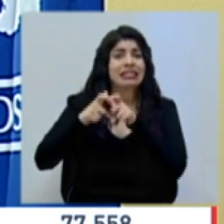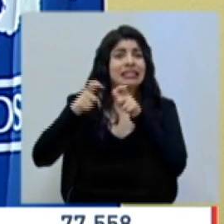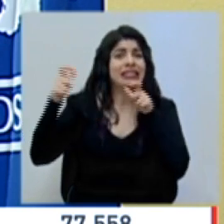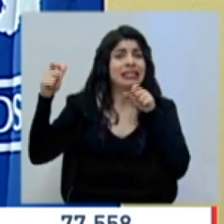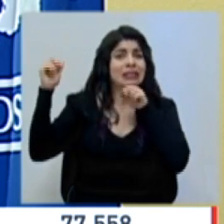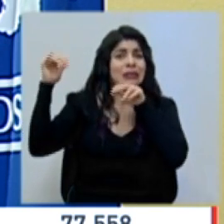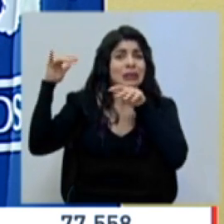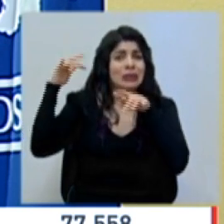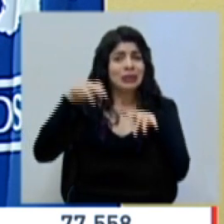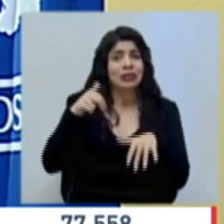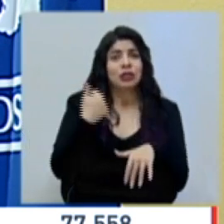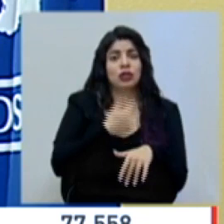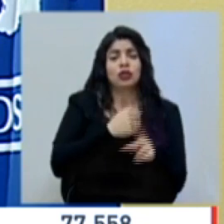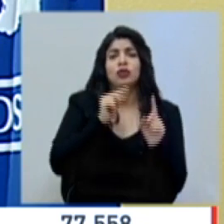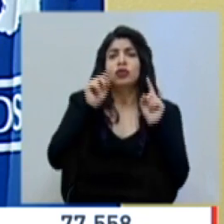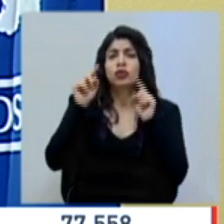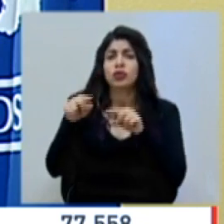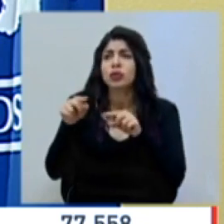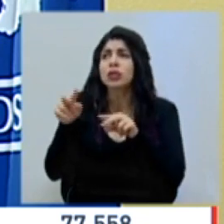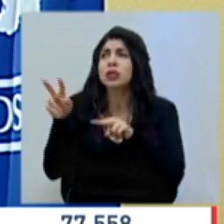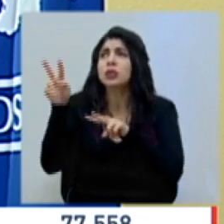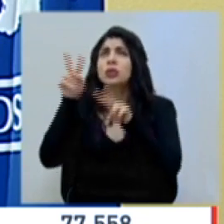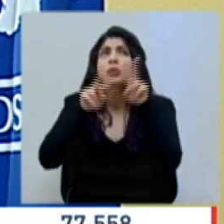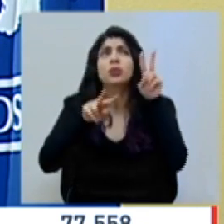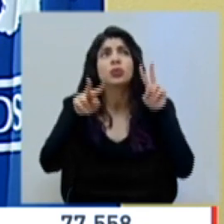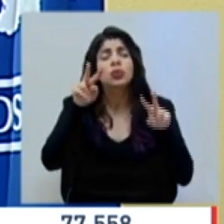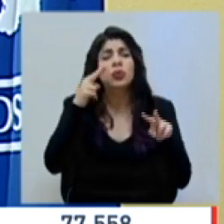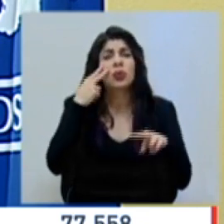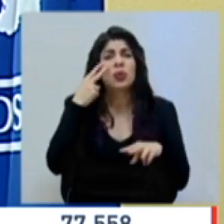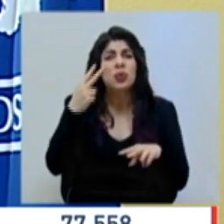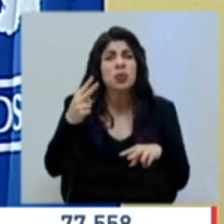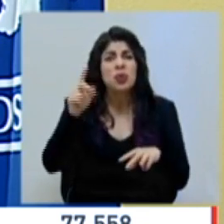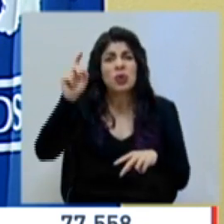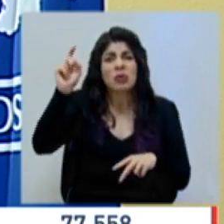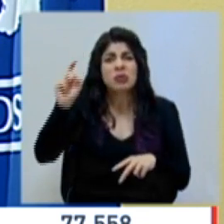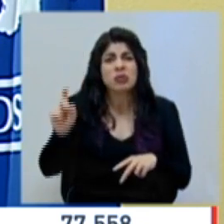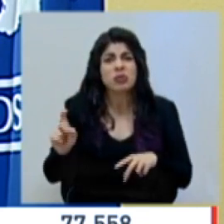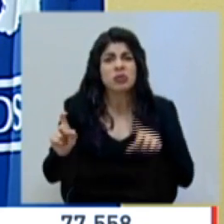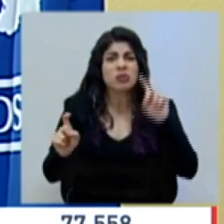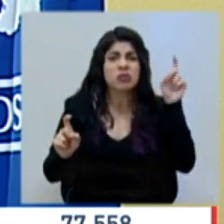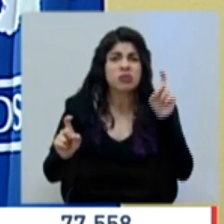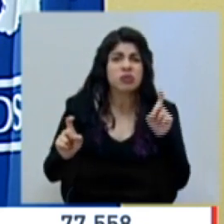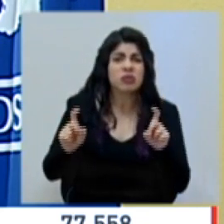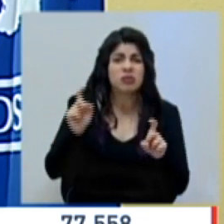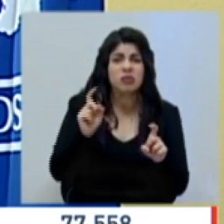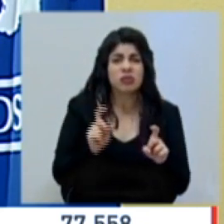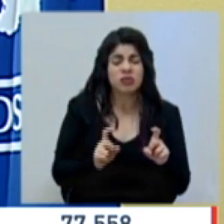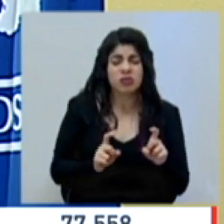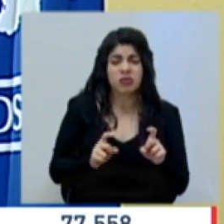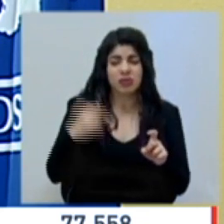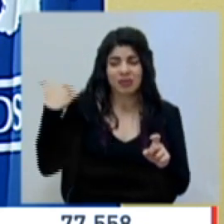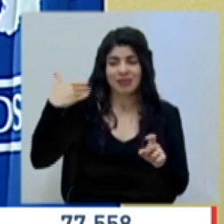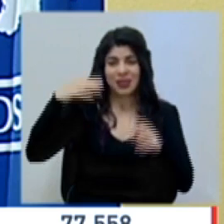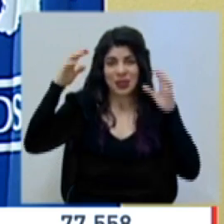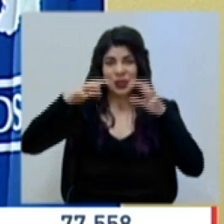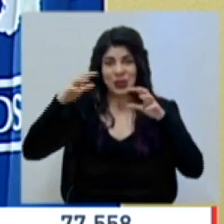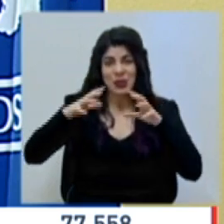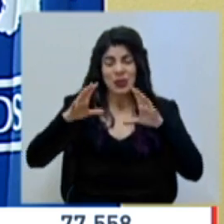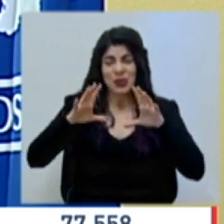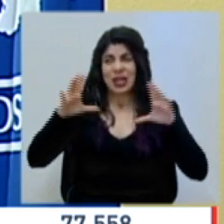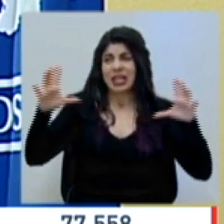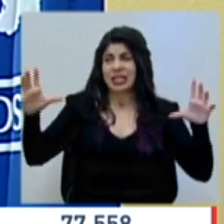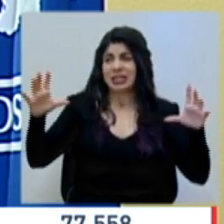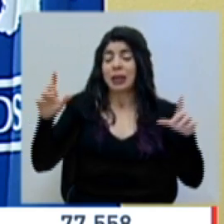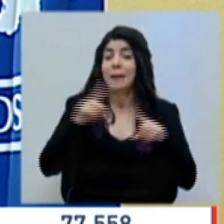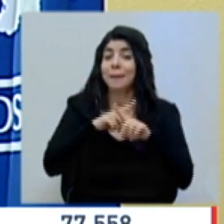sitio, vimos cómo se generaron unas grietas adicionales durante estos días de lluvia. No obstante,